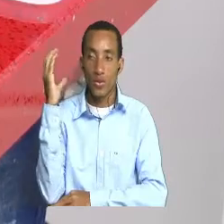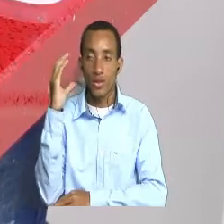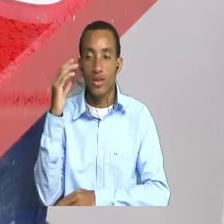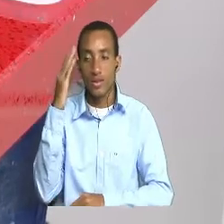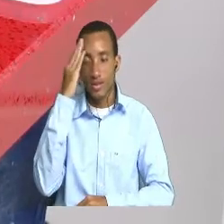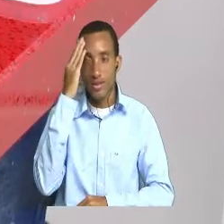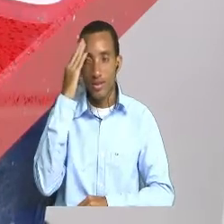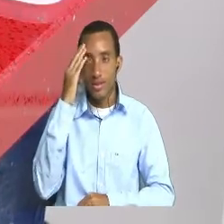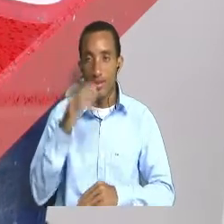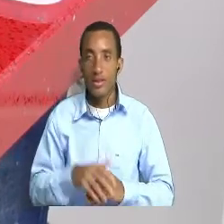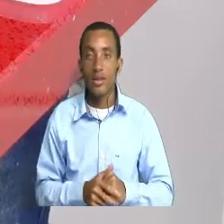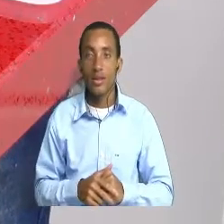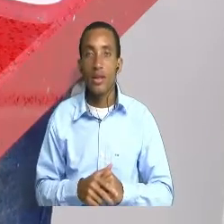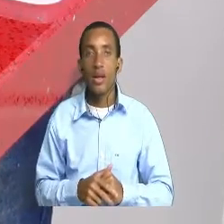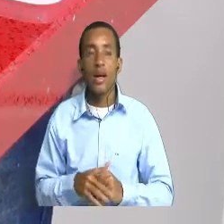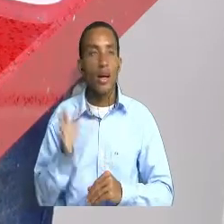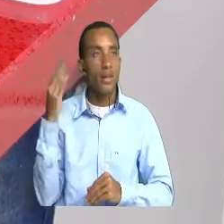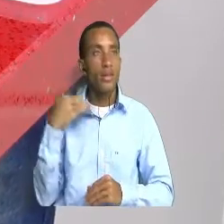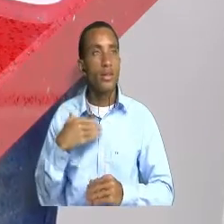llevaron a la casa